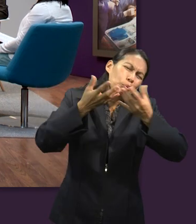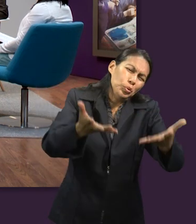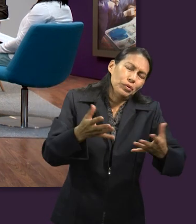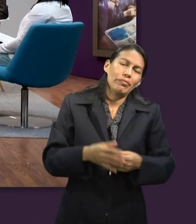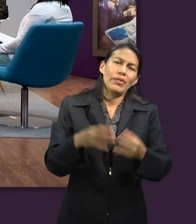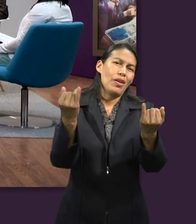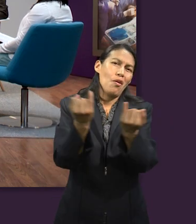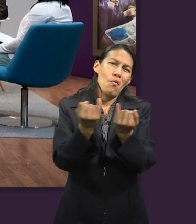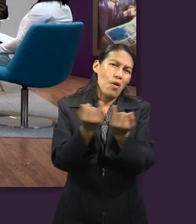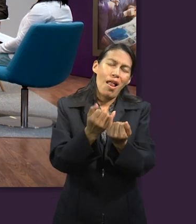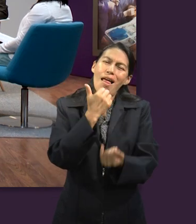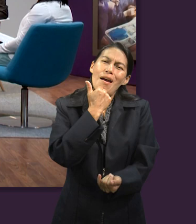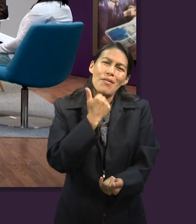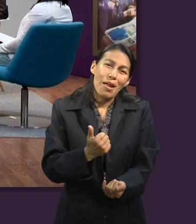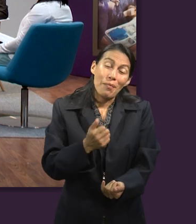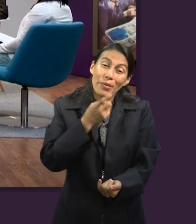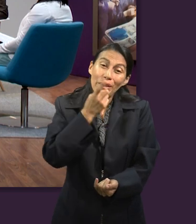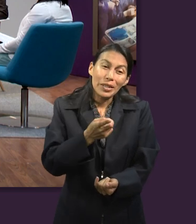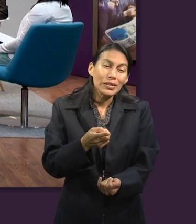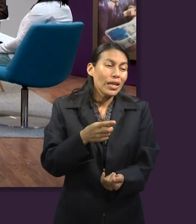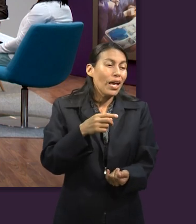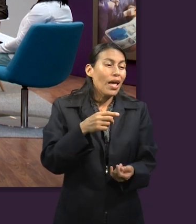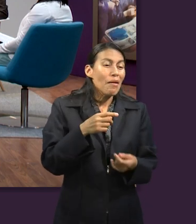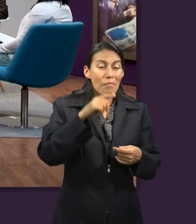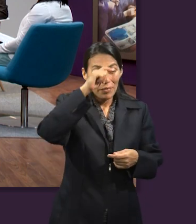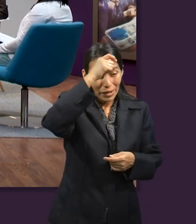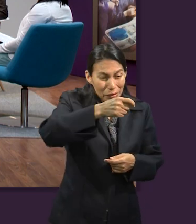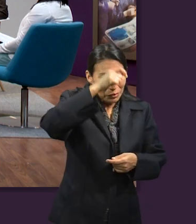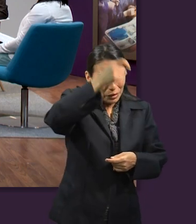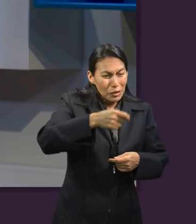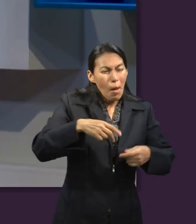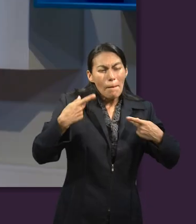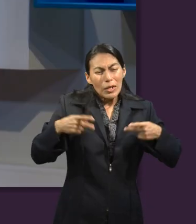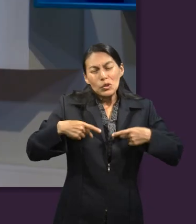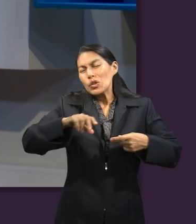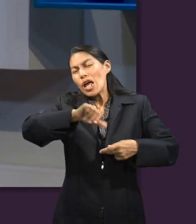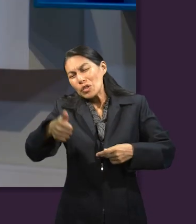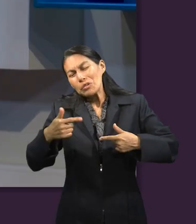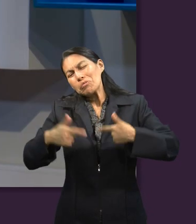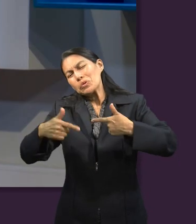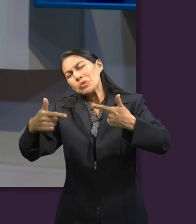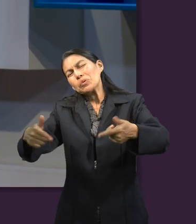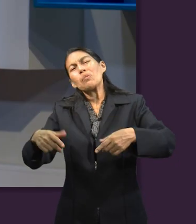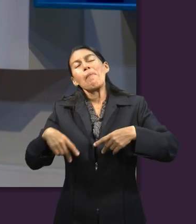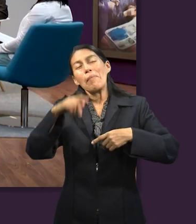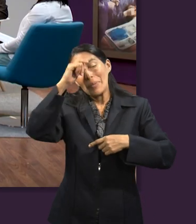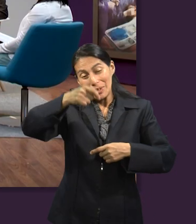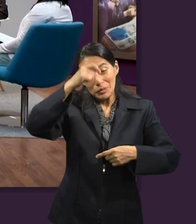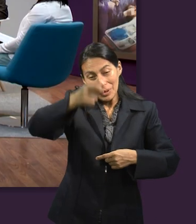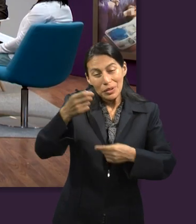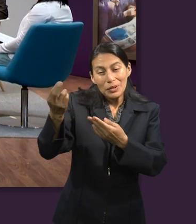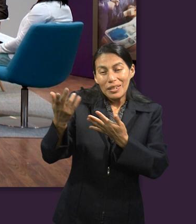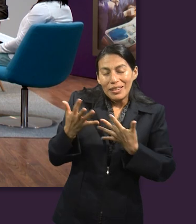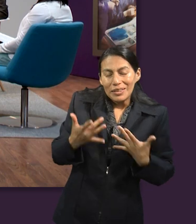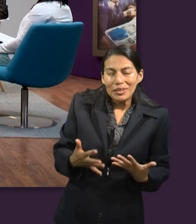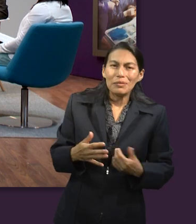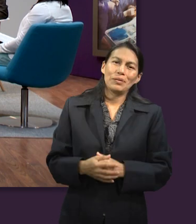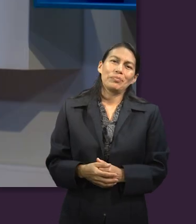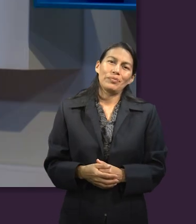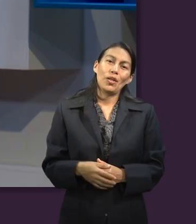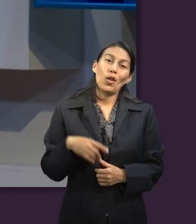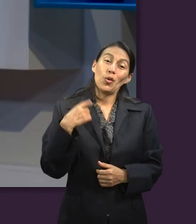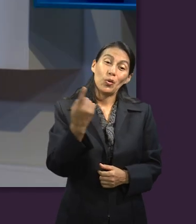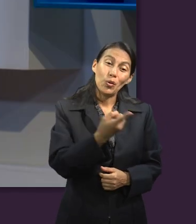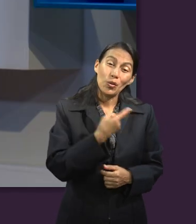personas así como se mencionaba de abraham que su descendencia también sería bendición para las demás naciones y yo creo que también